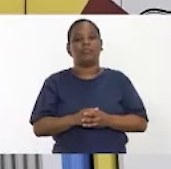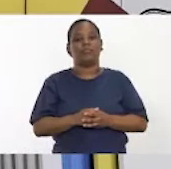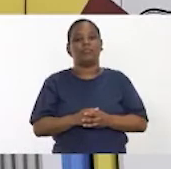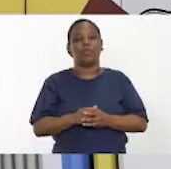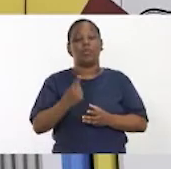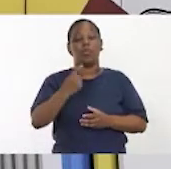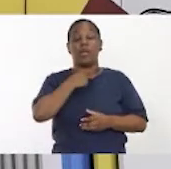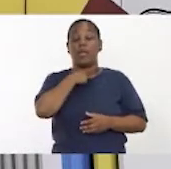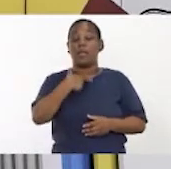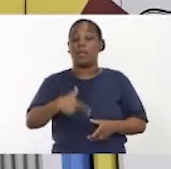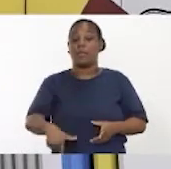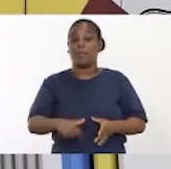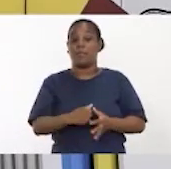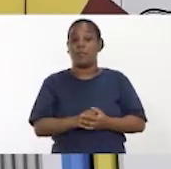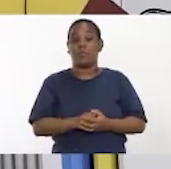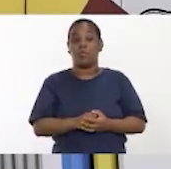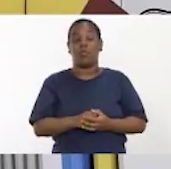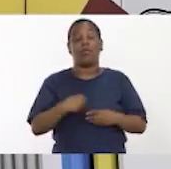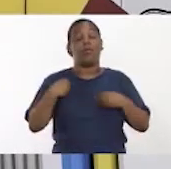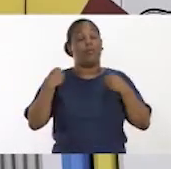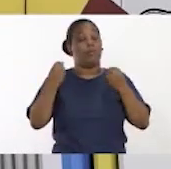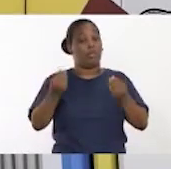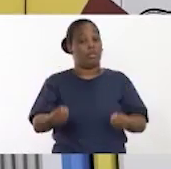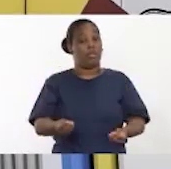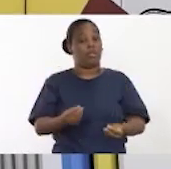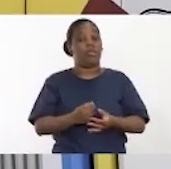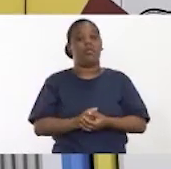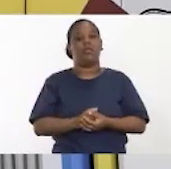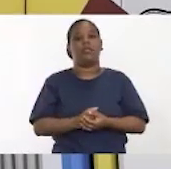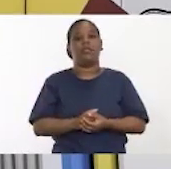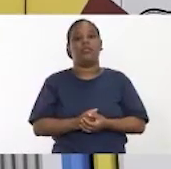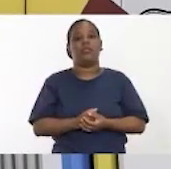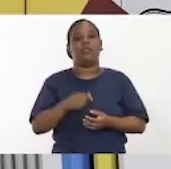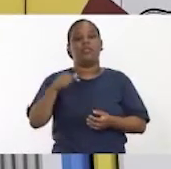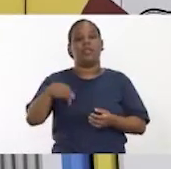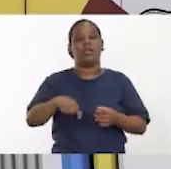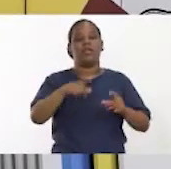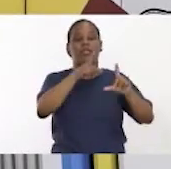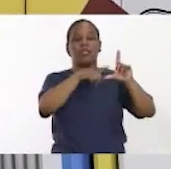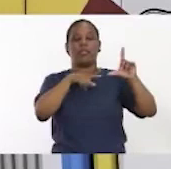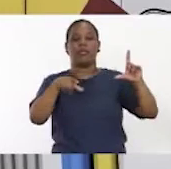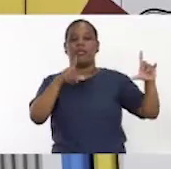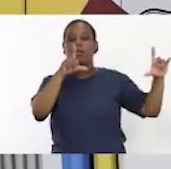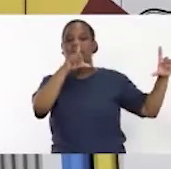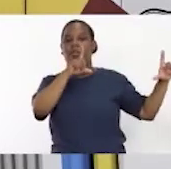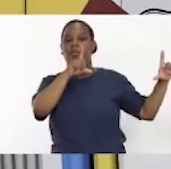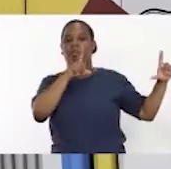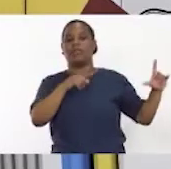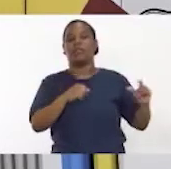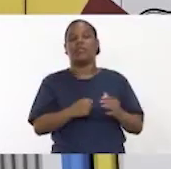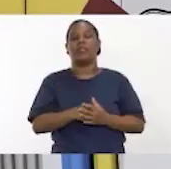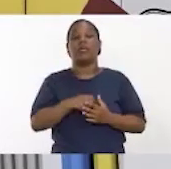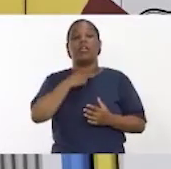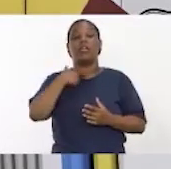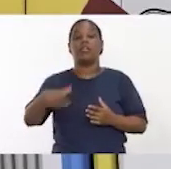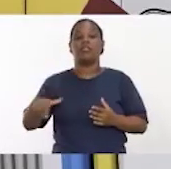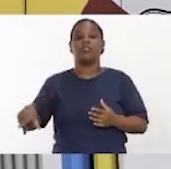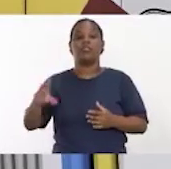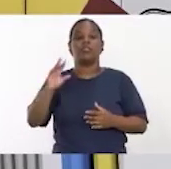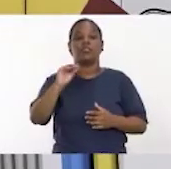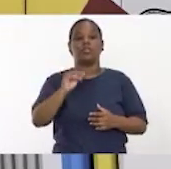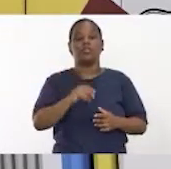Un ejemplo que vamos a dar es esta gráfica. El ejercicio dice,